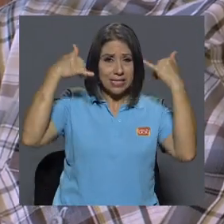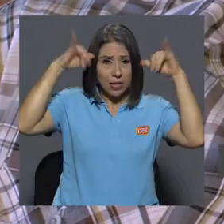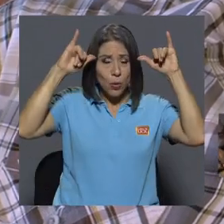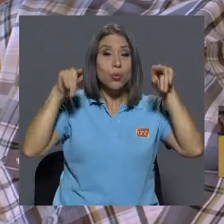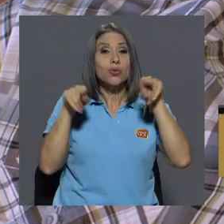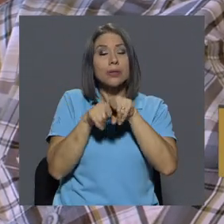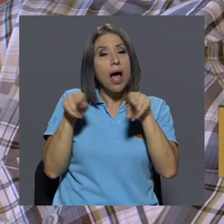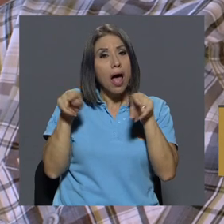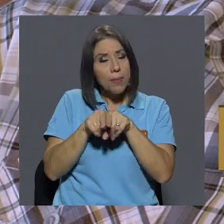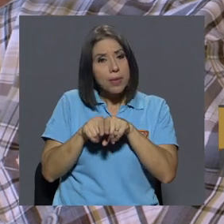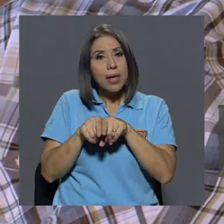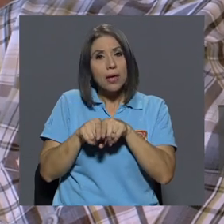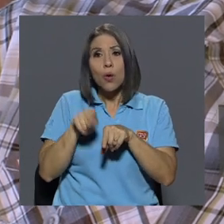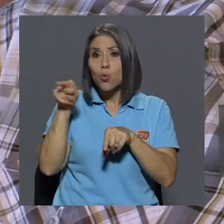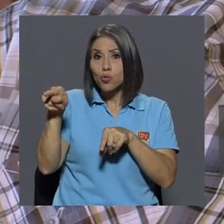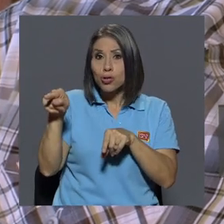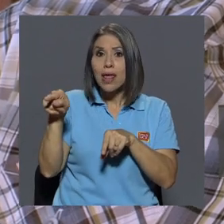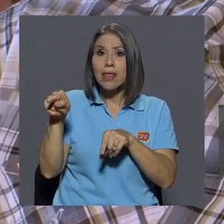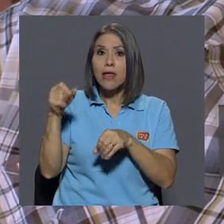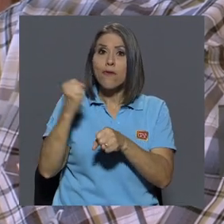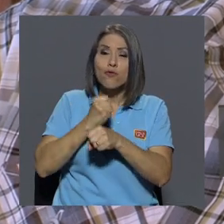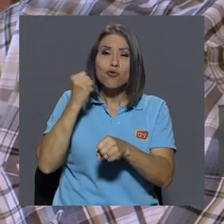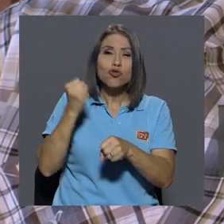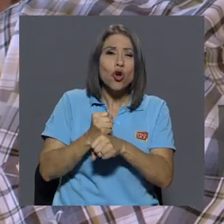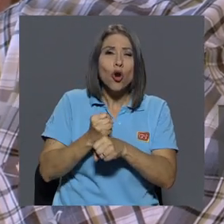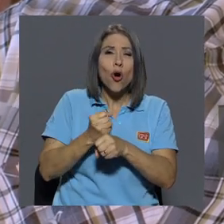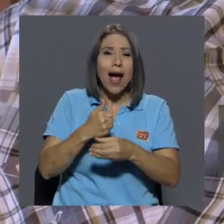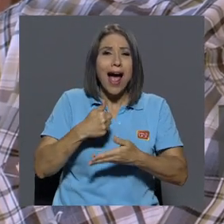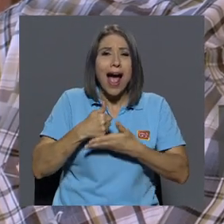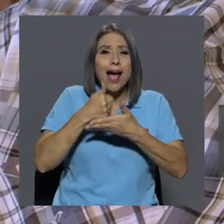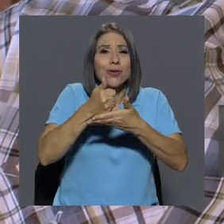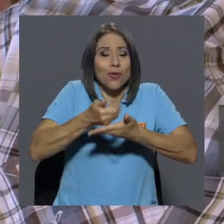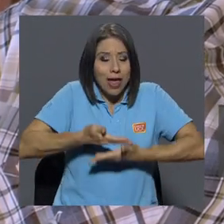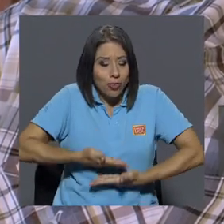también funcionó de partero de su propia mamá.